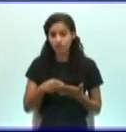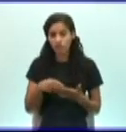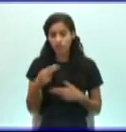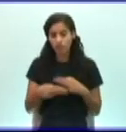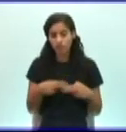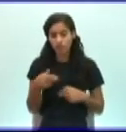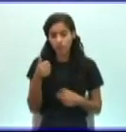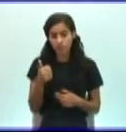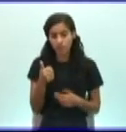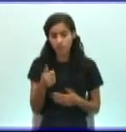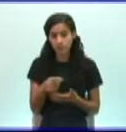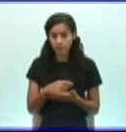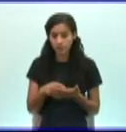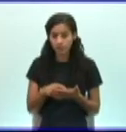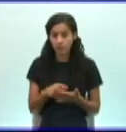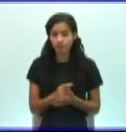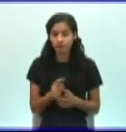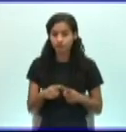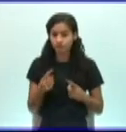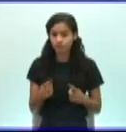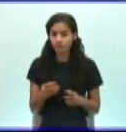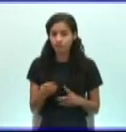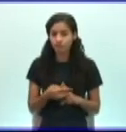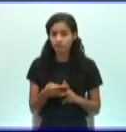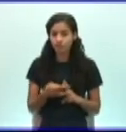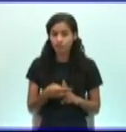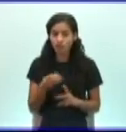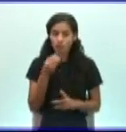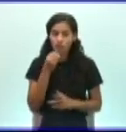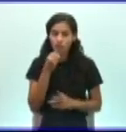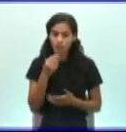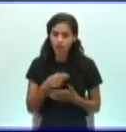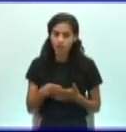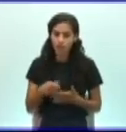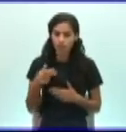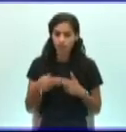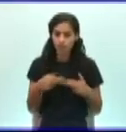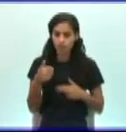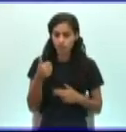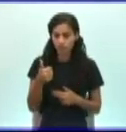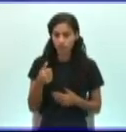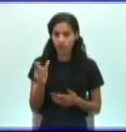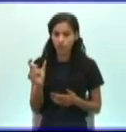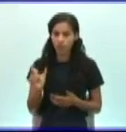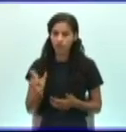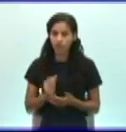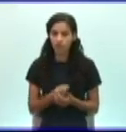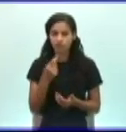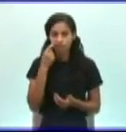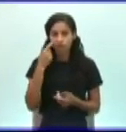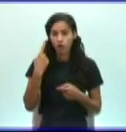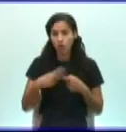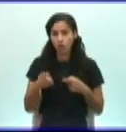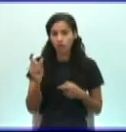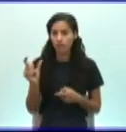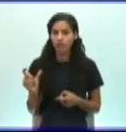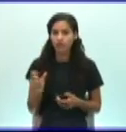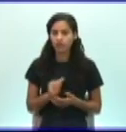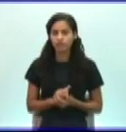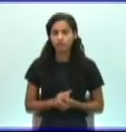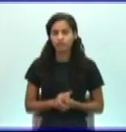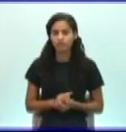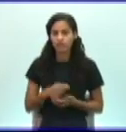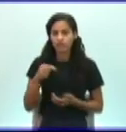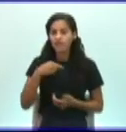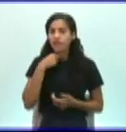actitud ortográfica para que puedan escribir correctamente las palabras. Veamos otra palabra. En